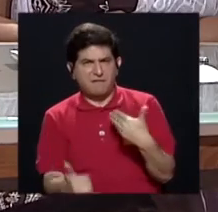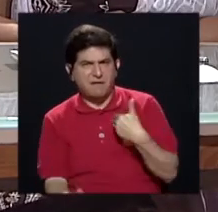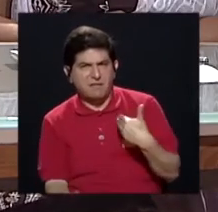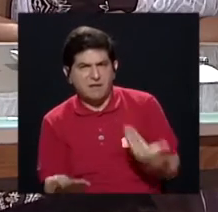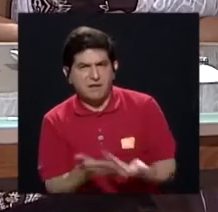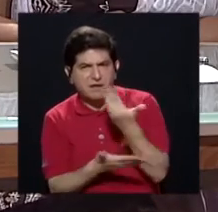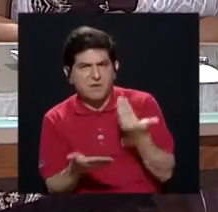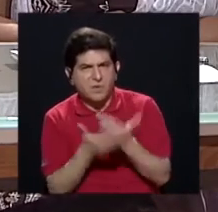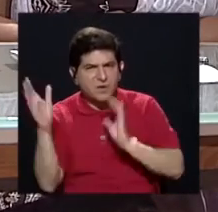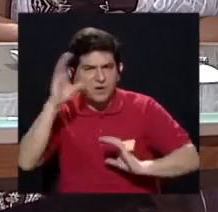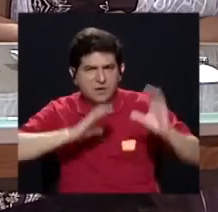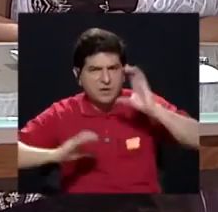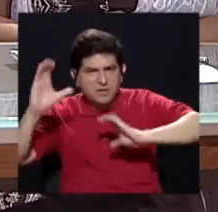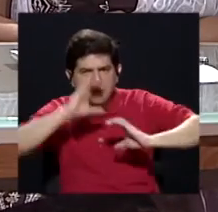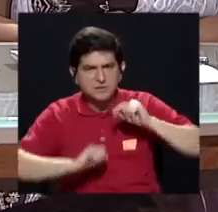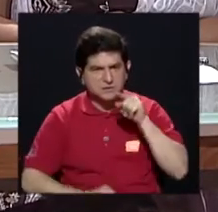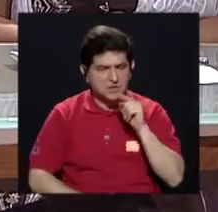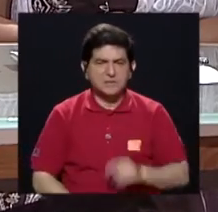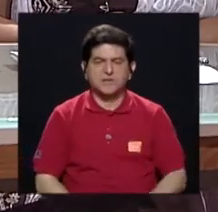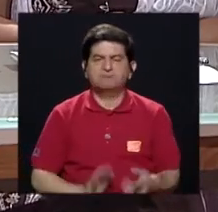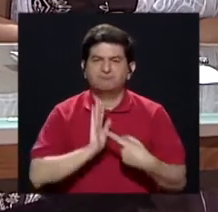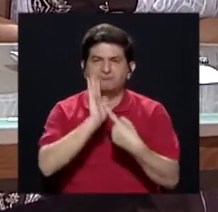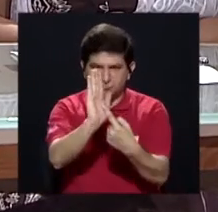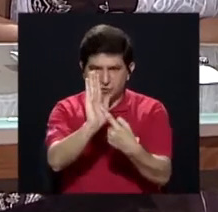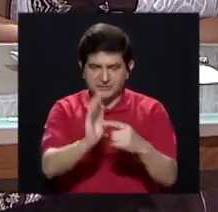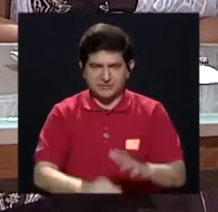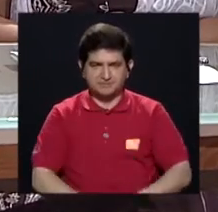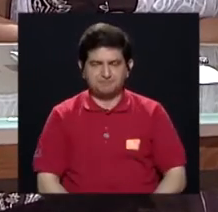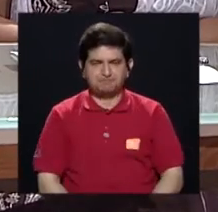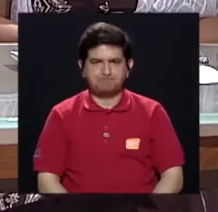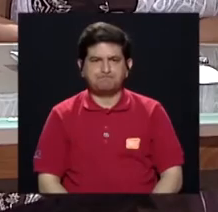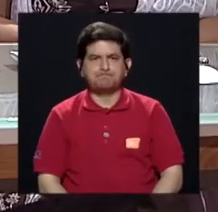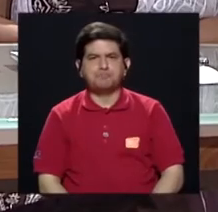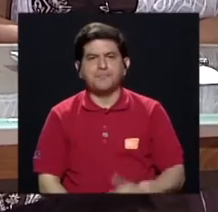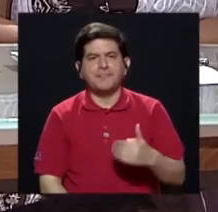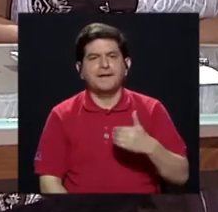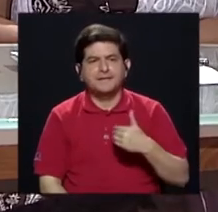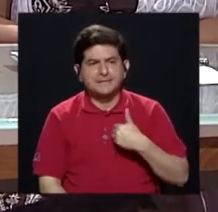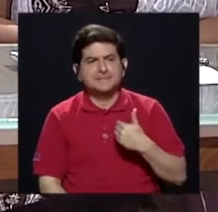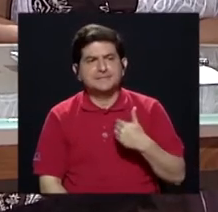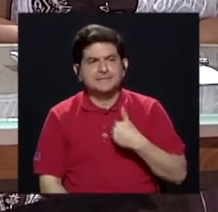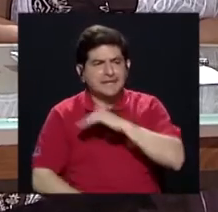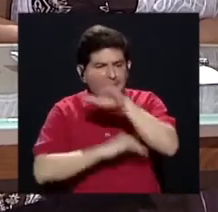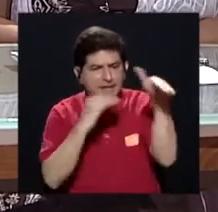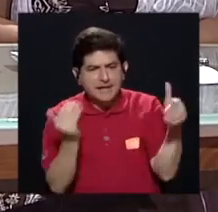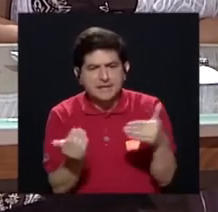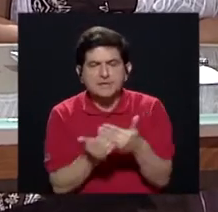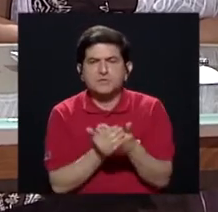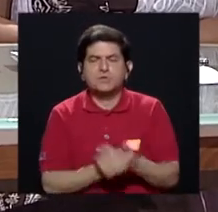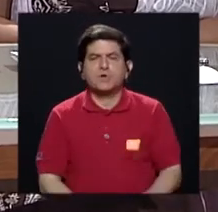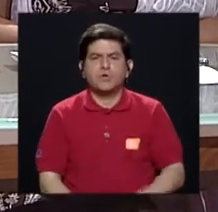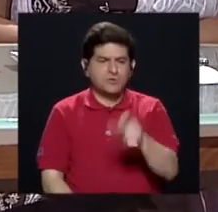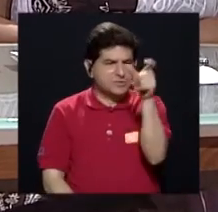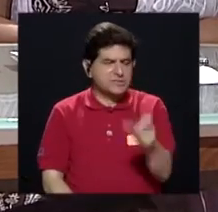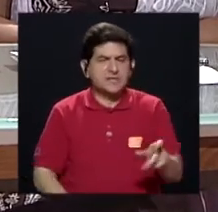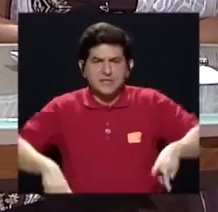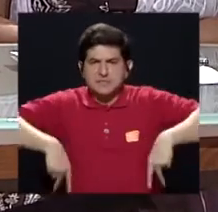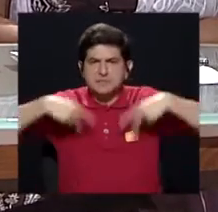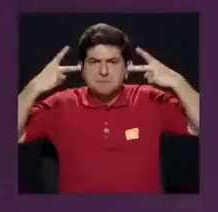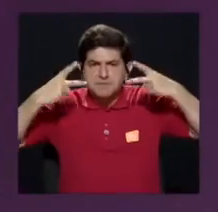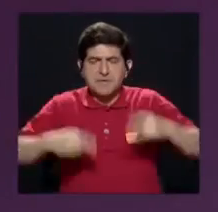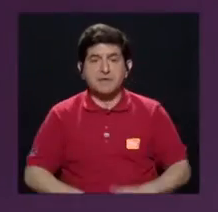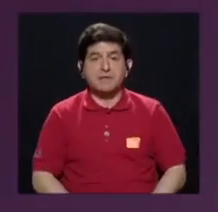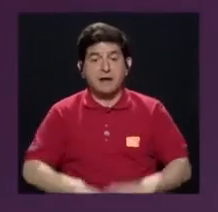nuevas ciencias estas nuevas ciencias demuestran que que todos somos organismos vivos, es decir, el planeta